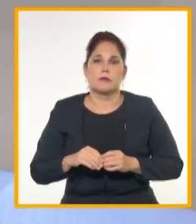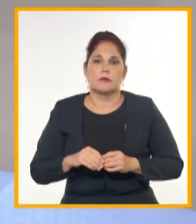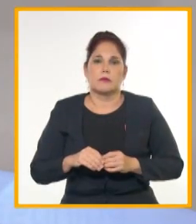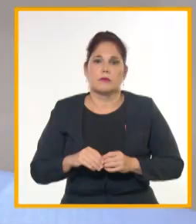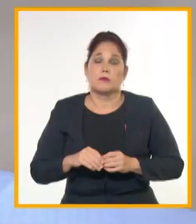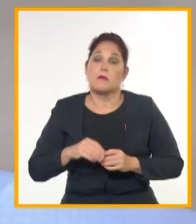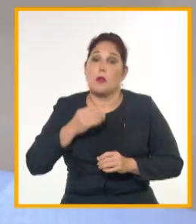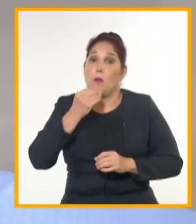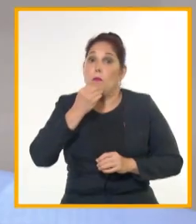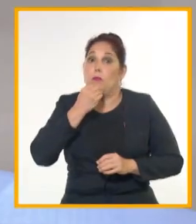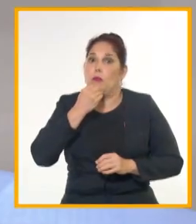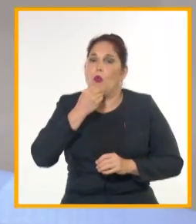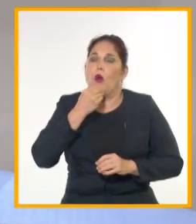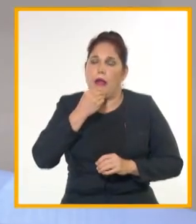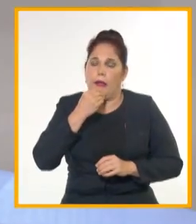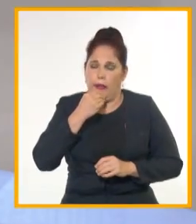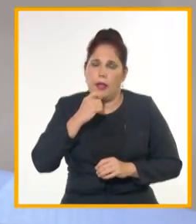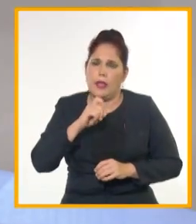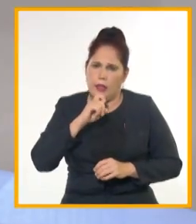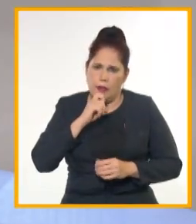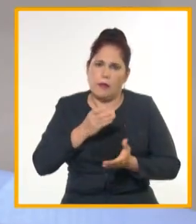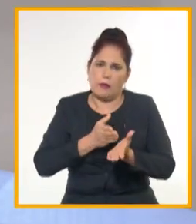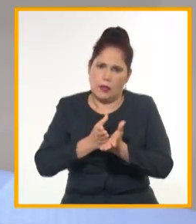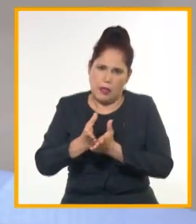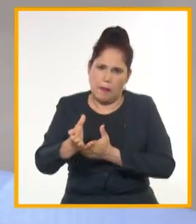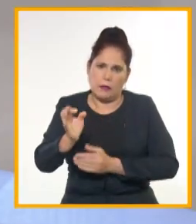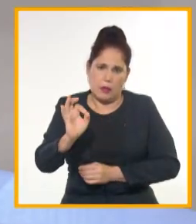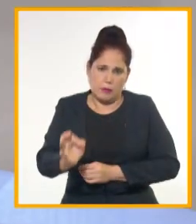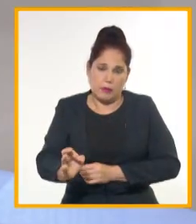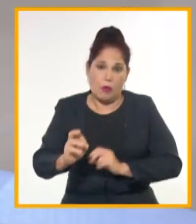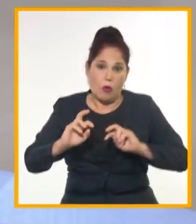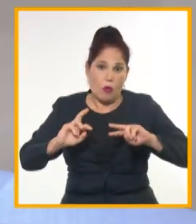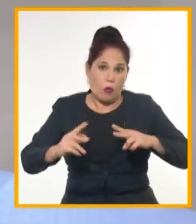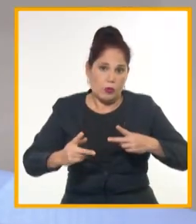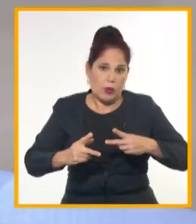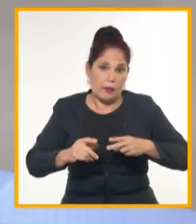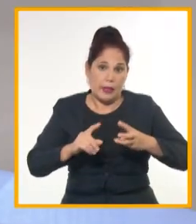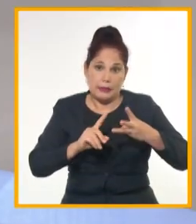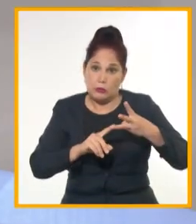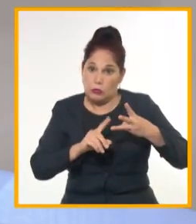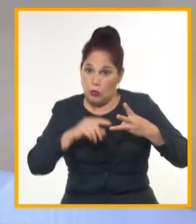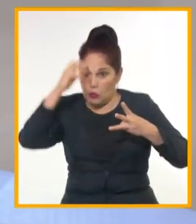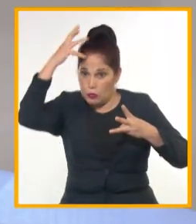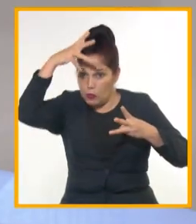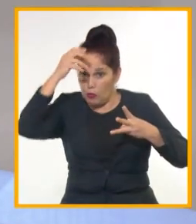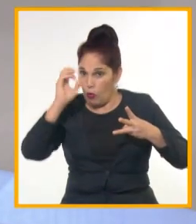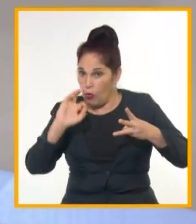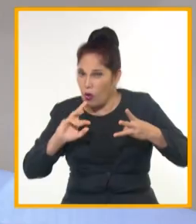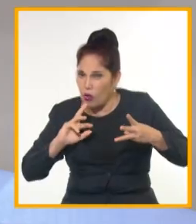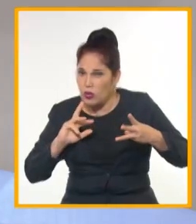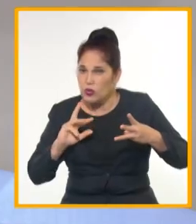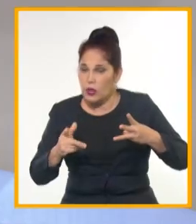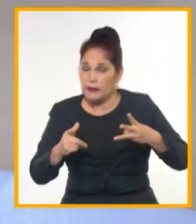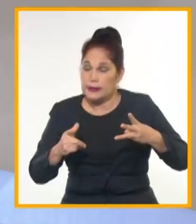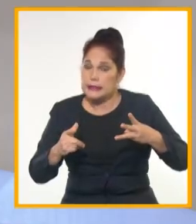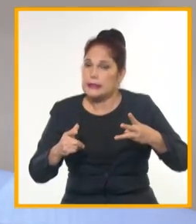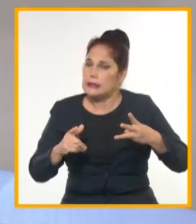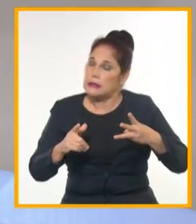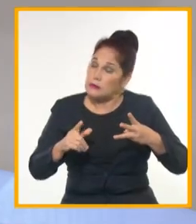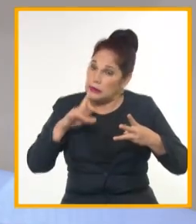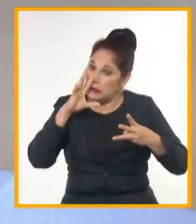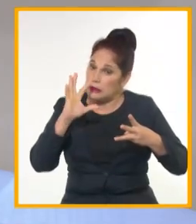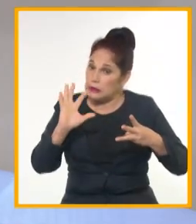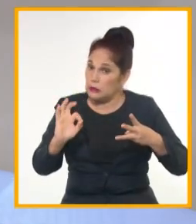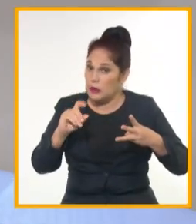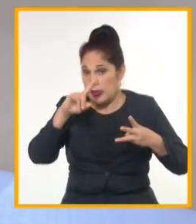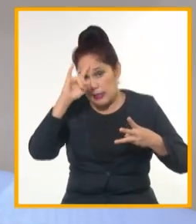tener hasta extra inning, ¿se reelige Trump para un tercer mandato o aspira, mejor dicho, a reelegirse o no? Hasta